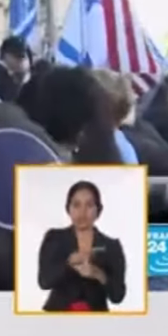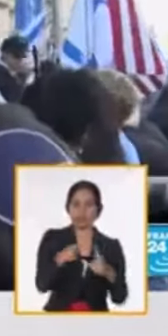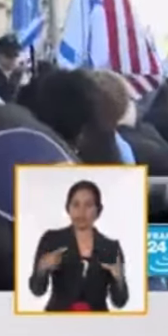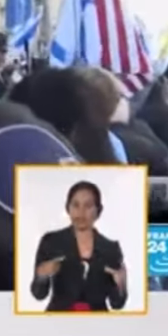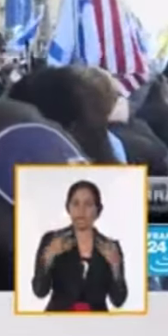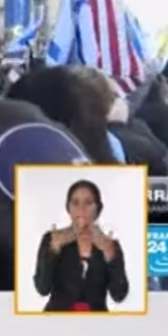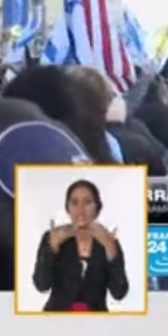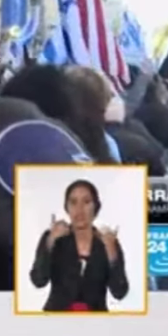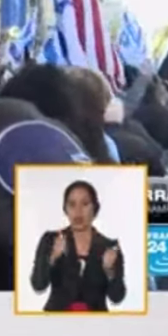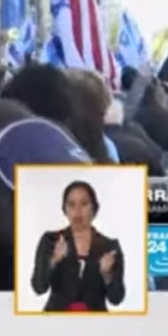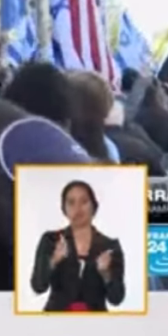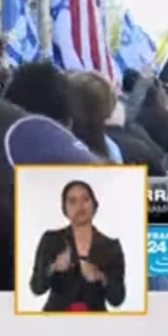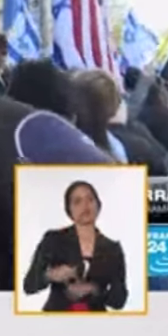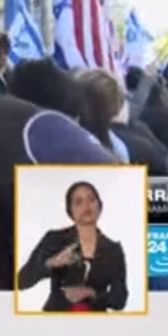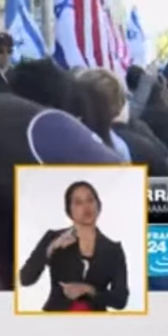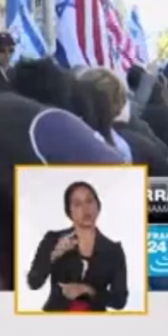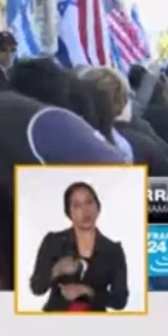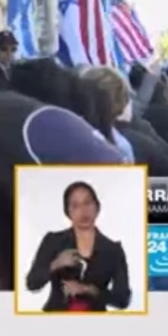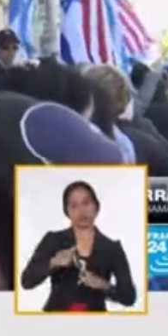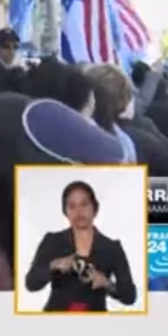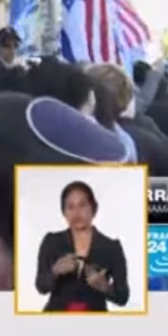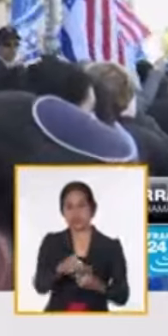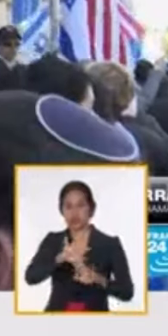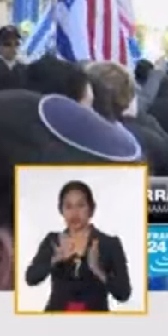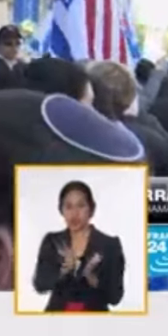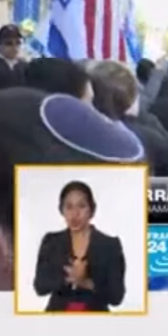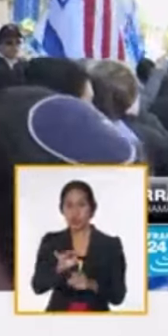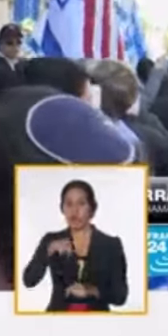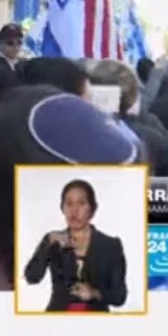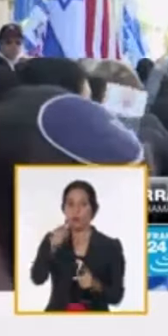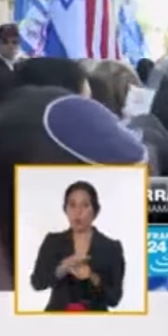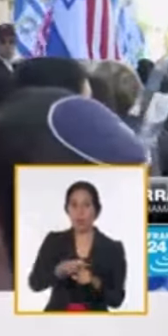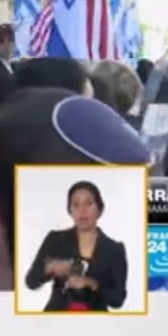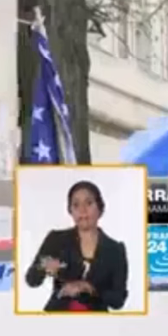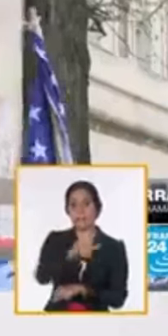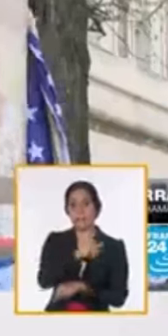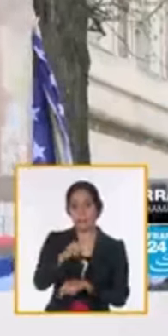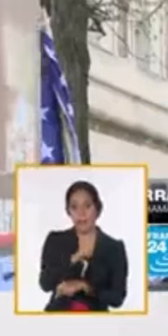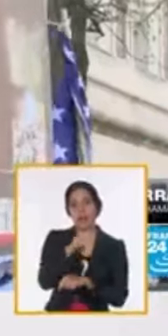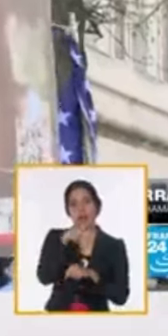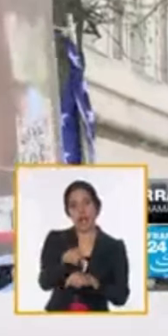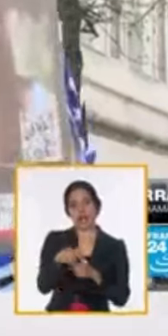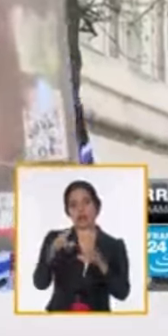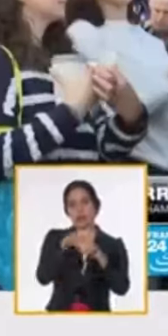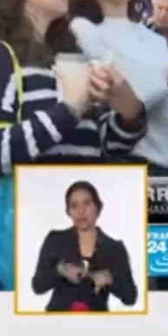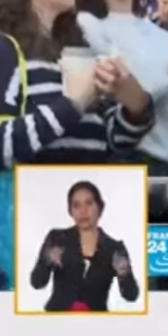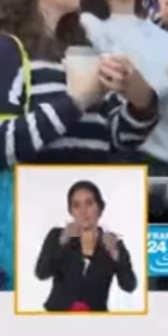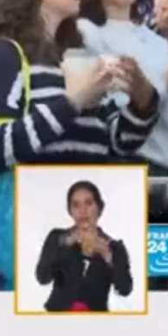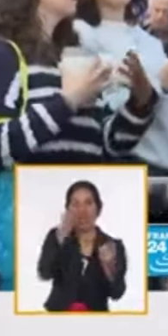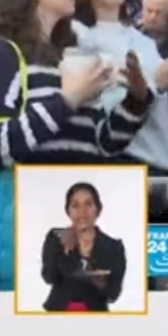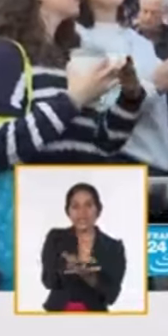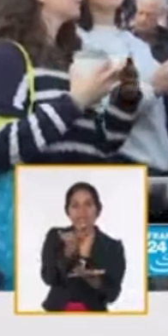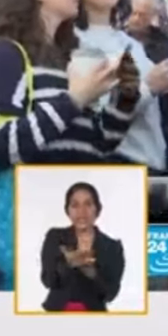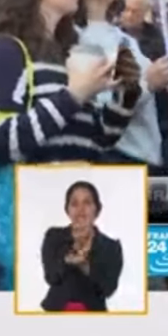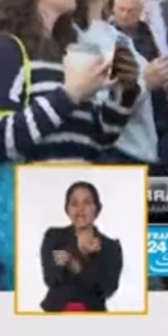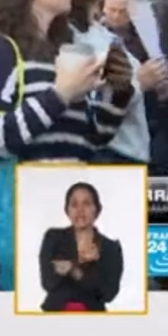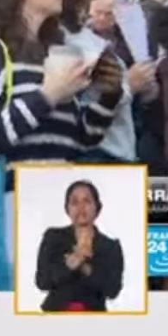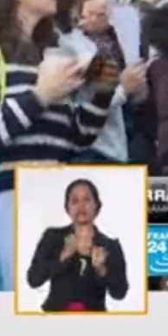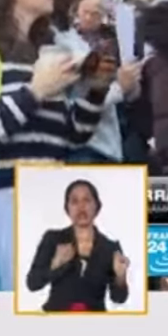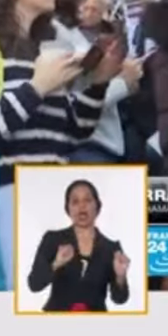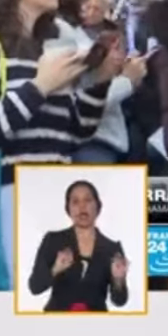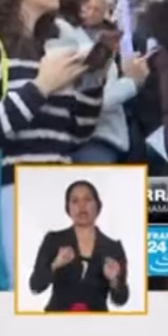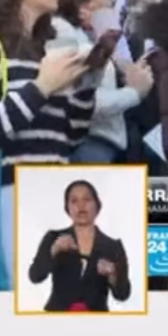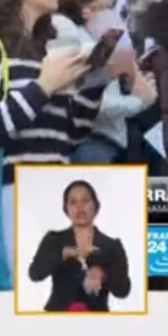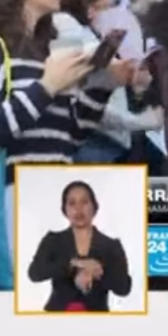Las manifestaciones pro-Israel también tuvieron su lugar. En la Universidad de Columbia, personas pidieron la liberación de rehenes israelíes secuestrados